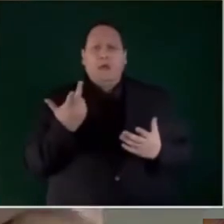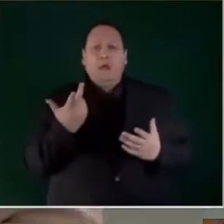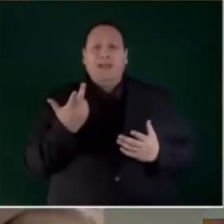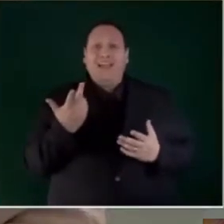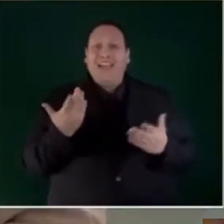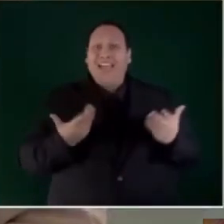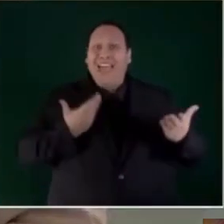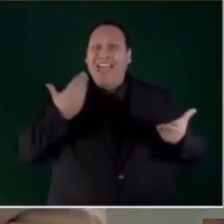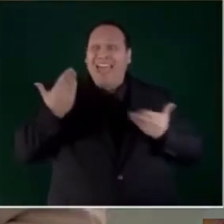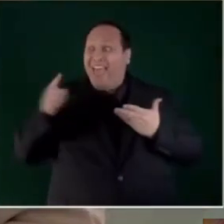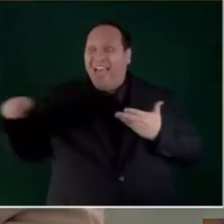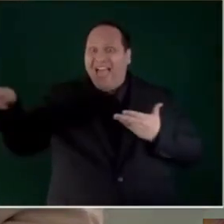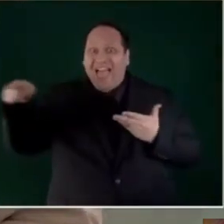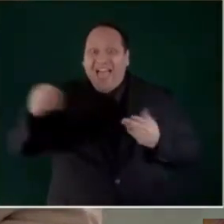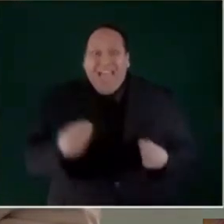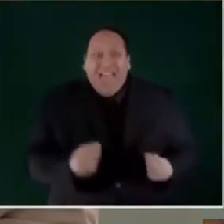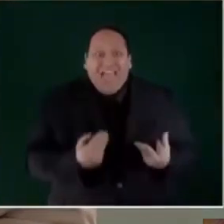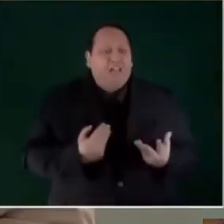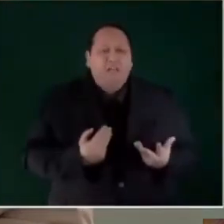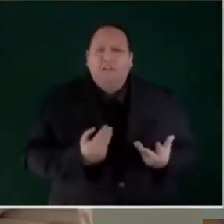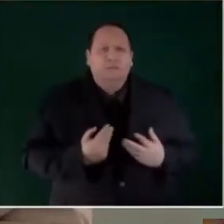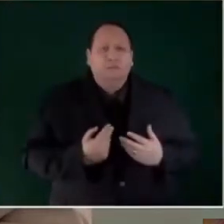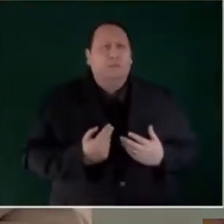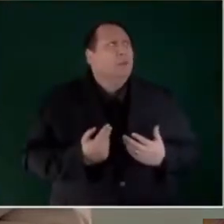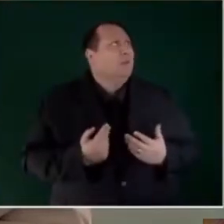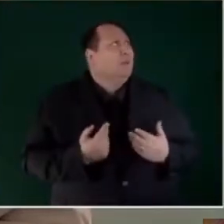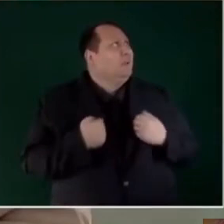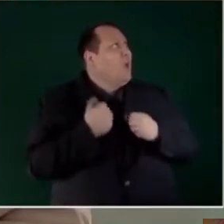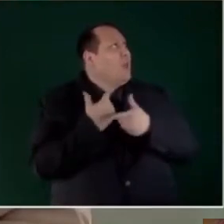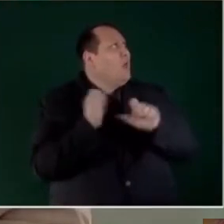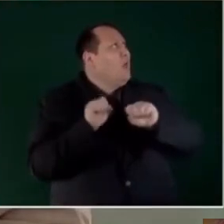vez de alegrarse, se ponían a llorar,